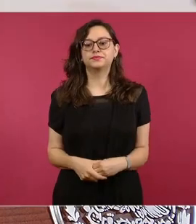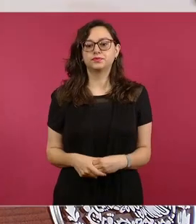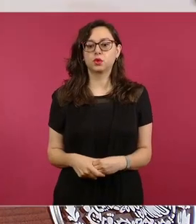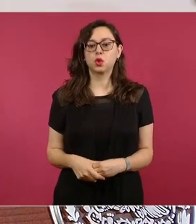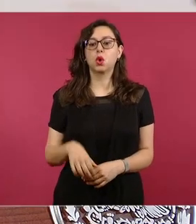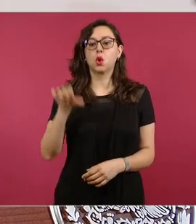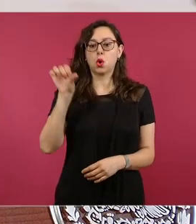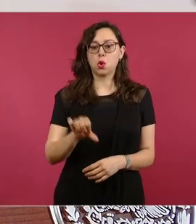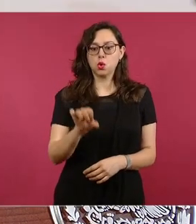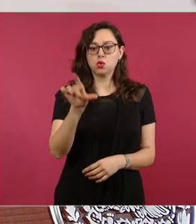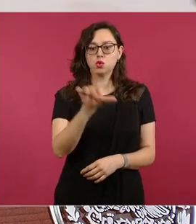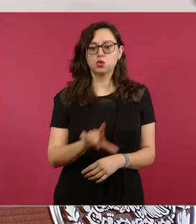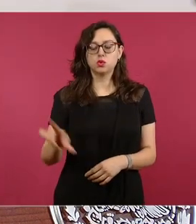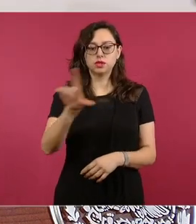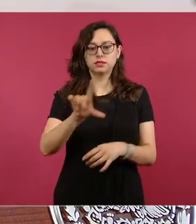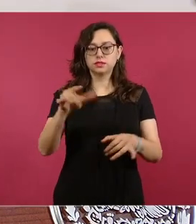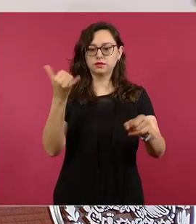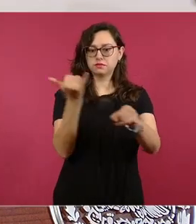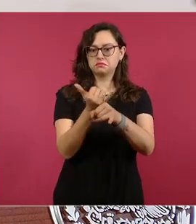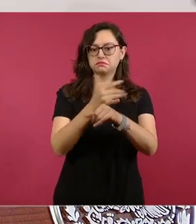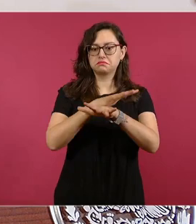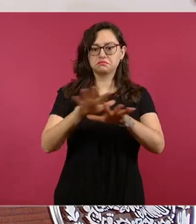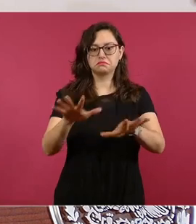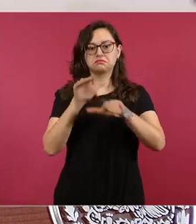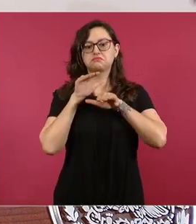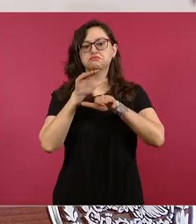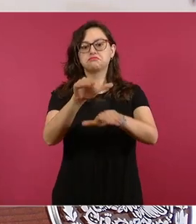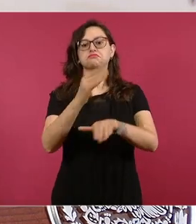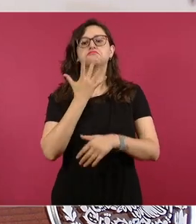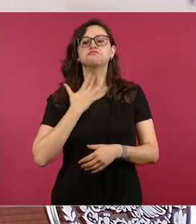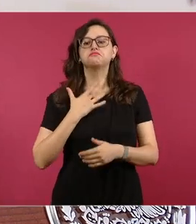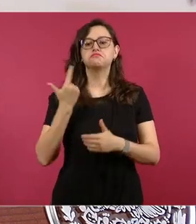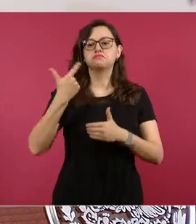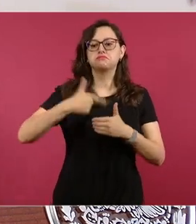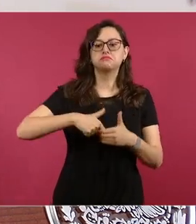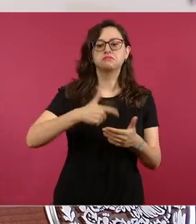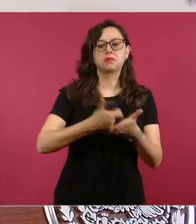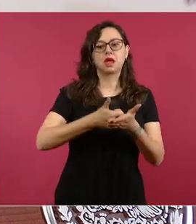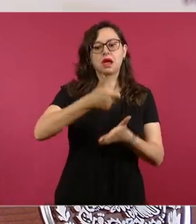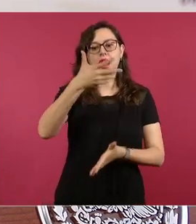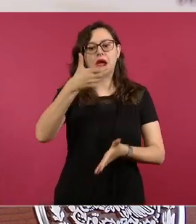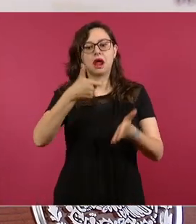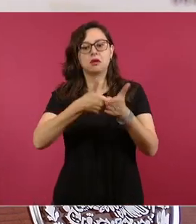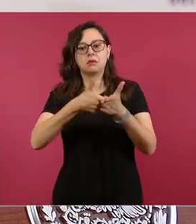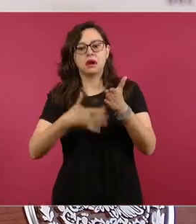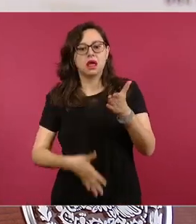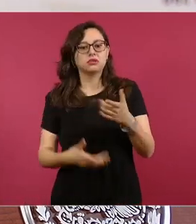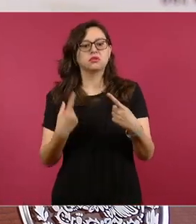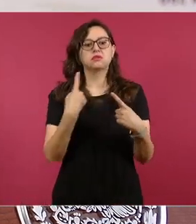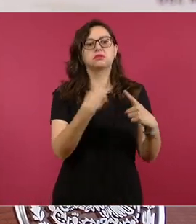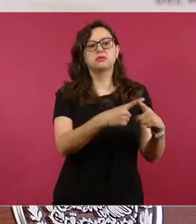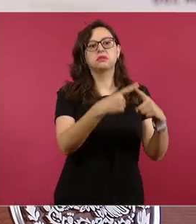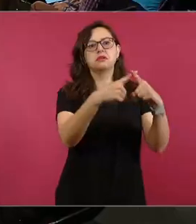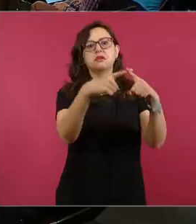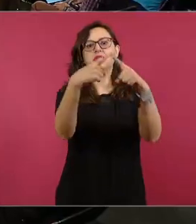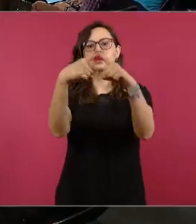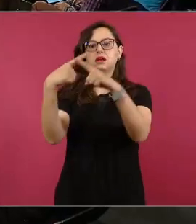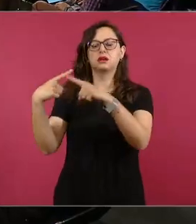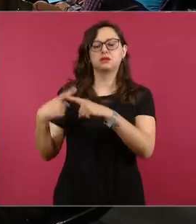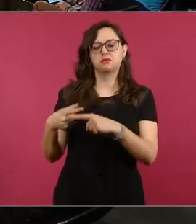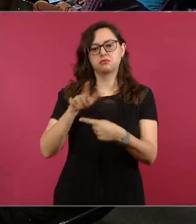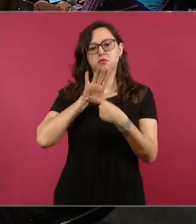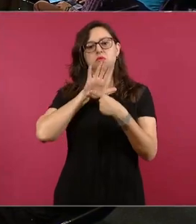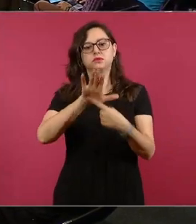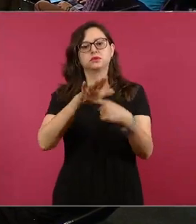de los combustibles. Aquí está el ciudadano procurador y